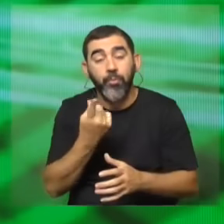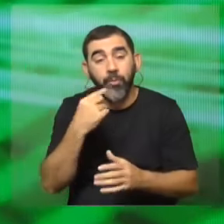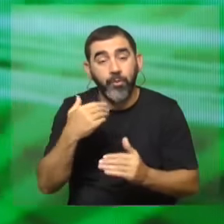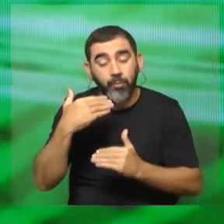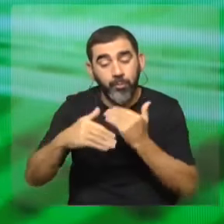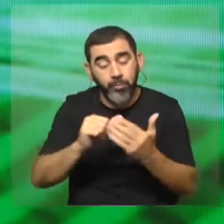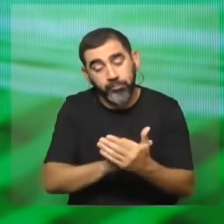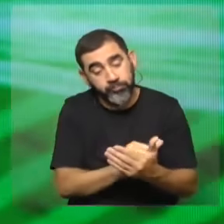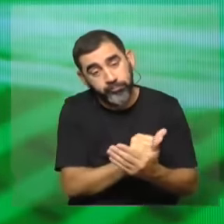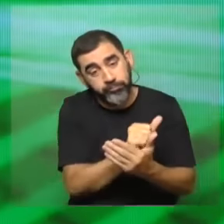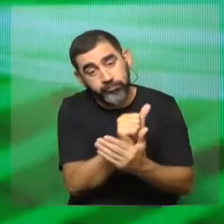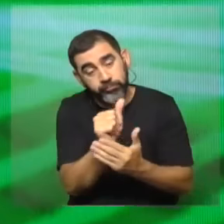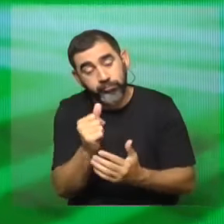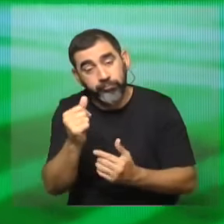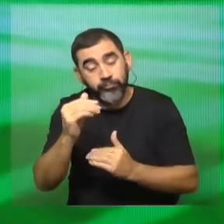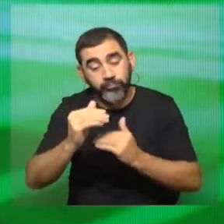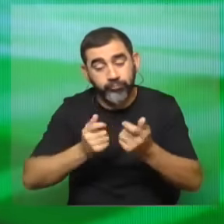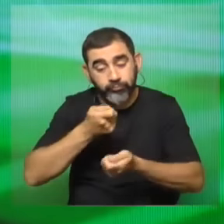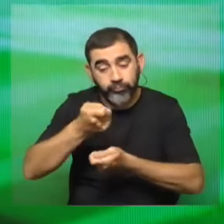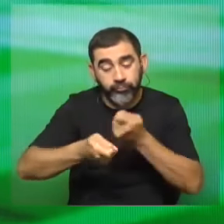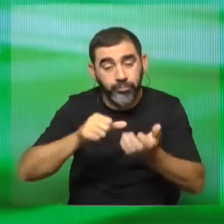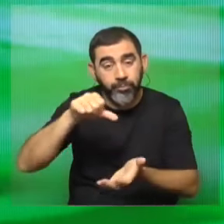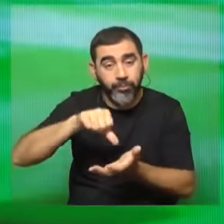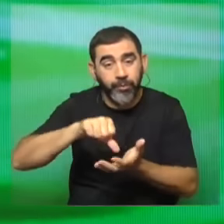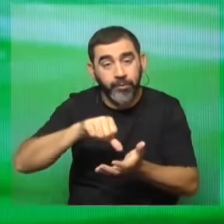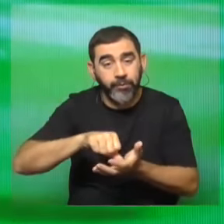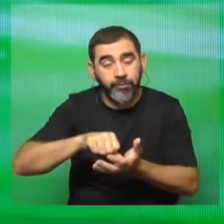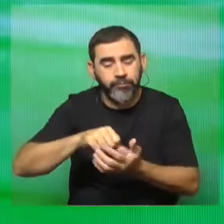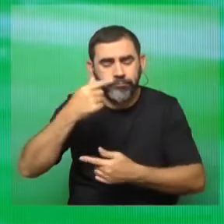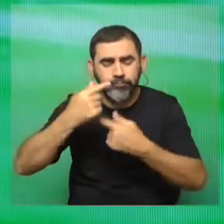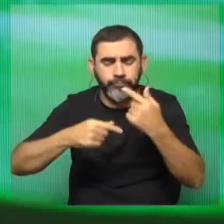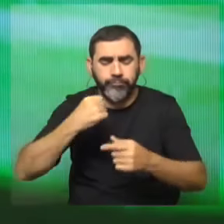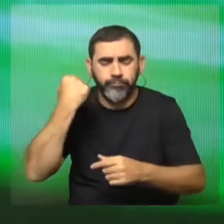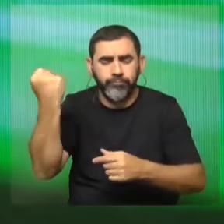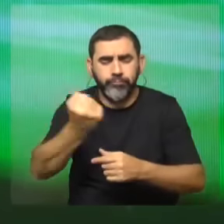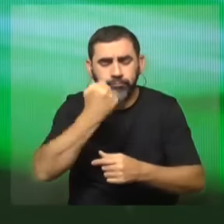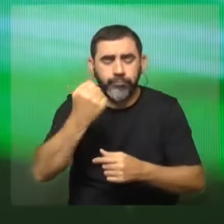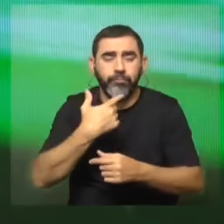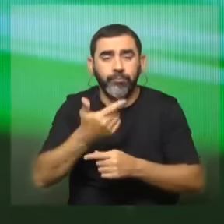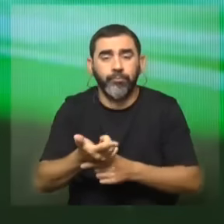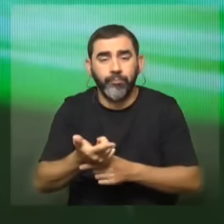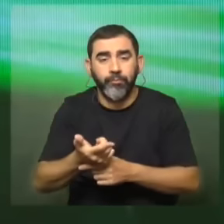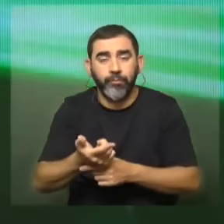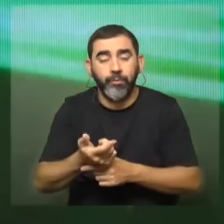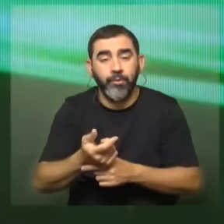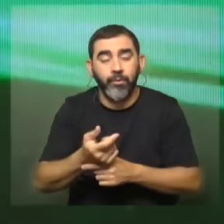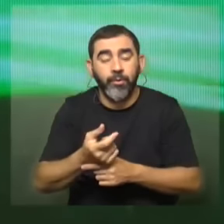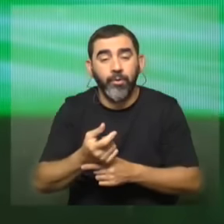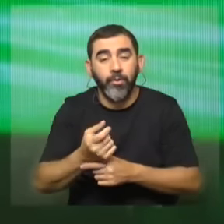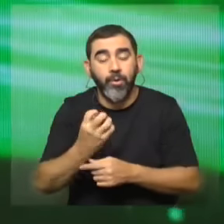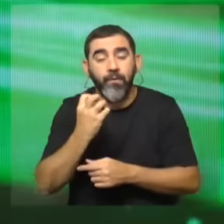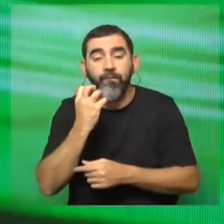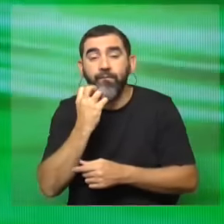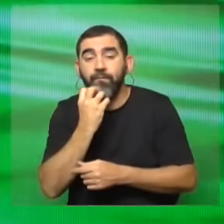proceso de construcción del país podemos bueno mencionar varios citos pasando por lo que fue José Val Ordóñez que nos